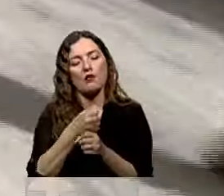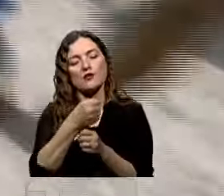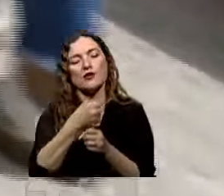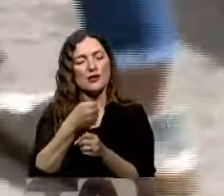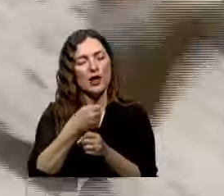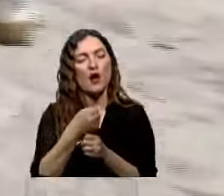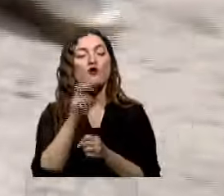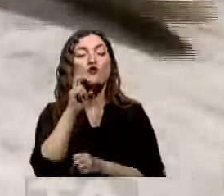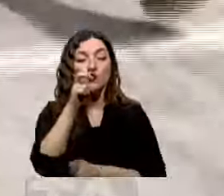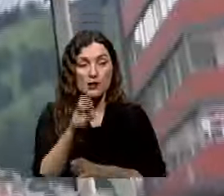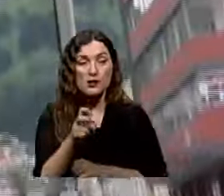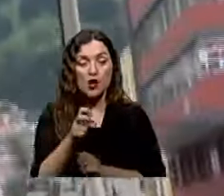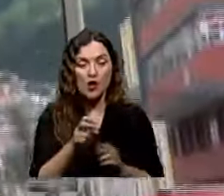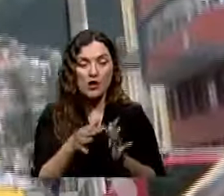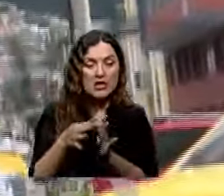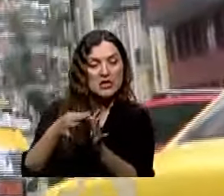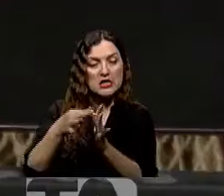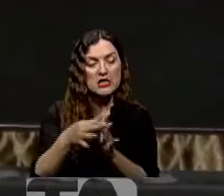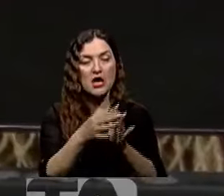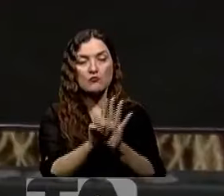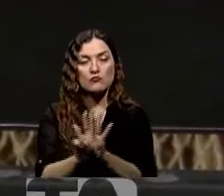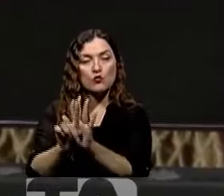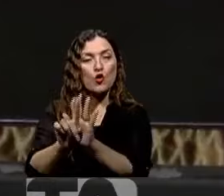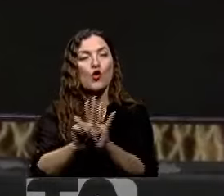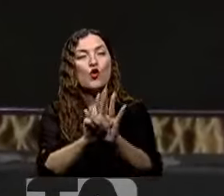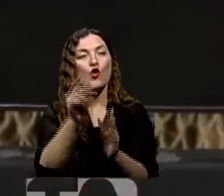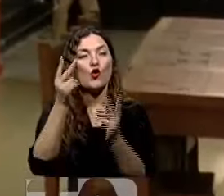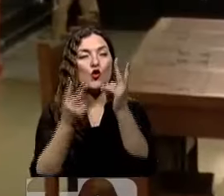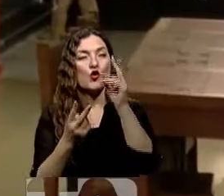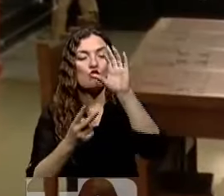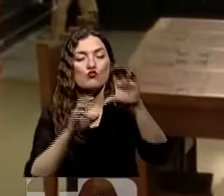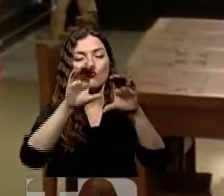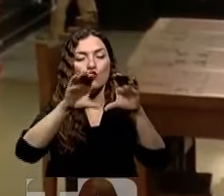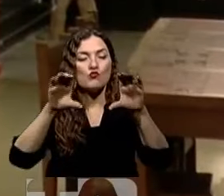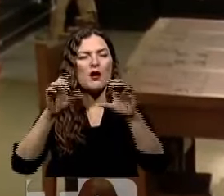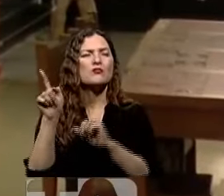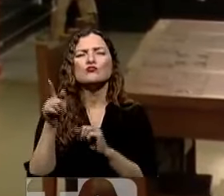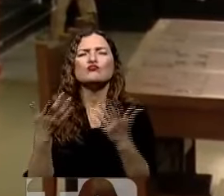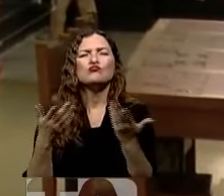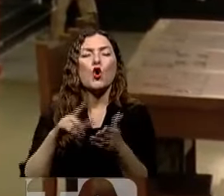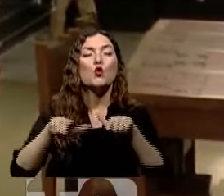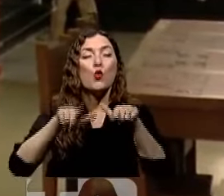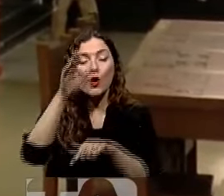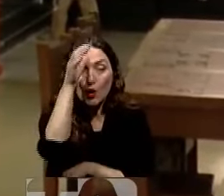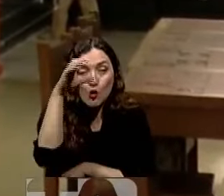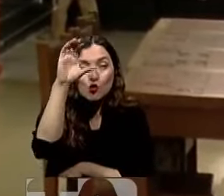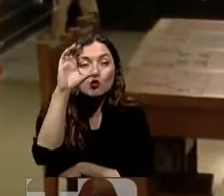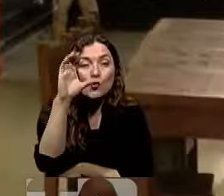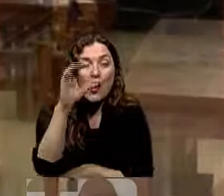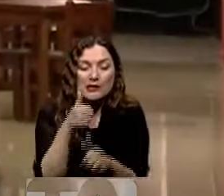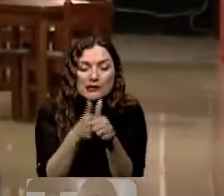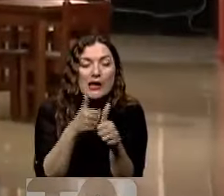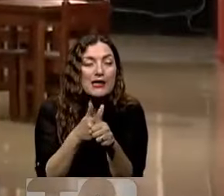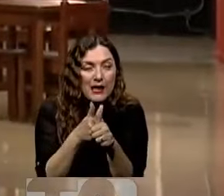tours. Para continuar explorando el barrio elegido, visitamos el Muxeum. Es un sitio cultural en las puertas del centro